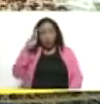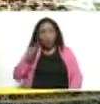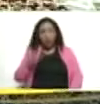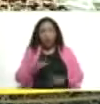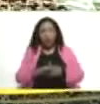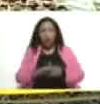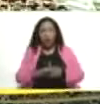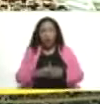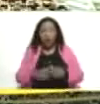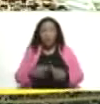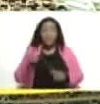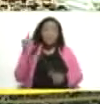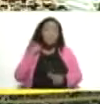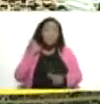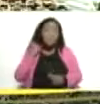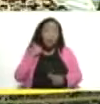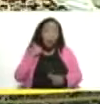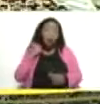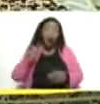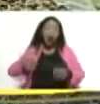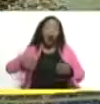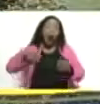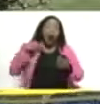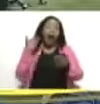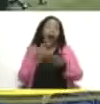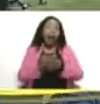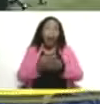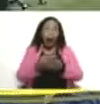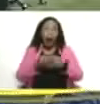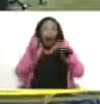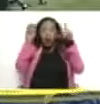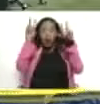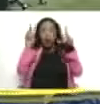antiguo hasta el más recluta, al más de los nuevos.